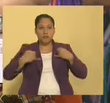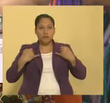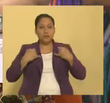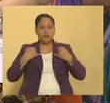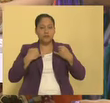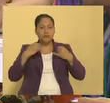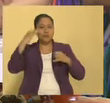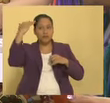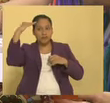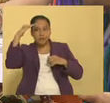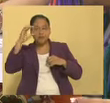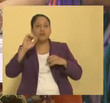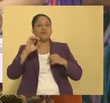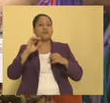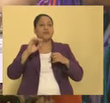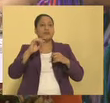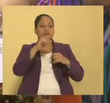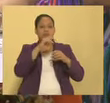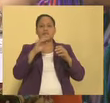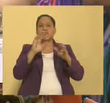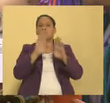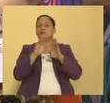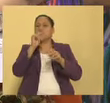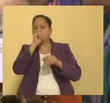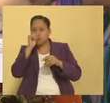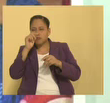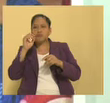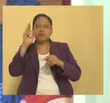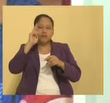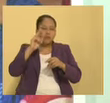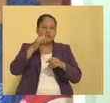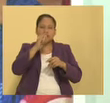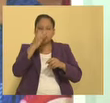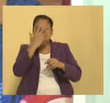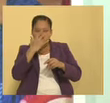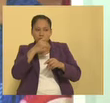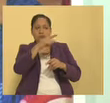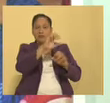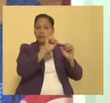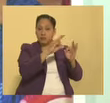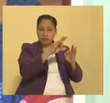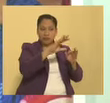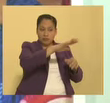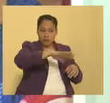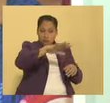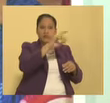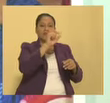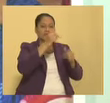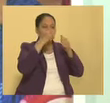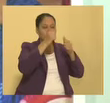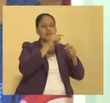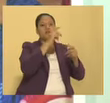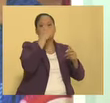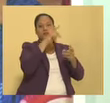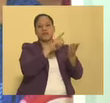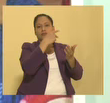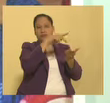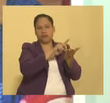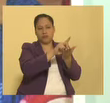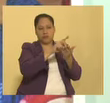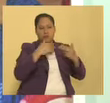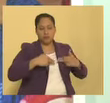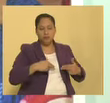de adultos, incluso de rehabilitación social, juveniles, exactamente, a las instituciones y centros de salud y a los